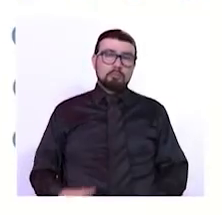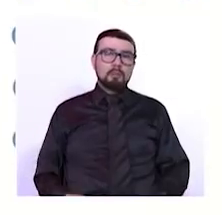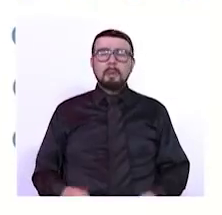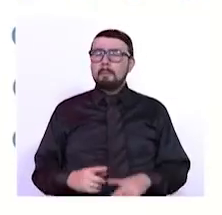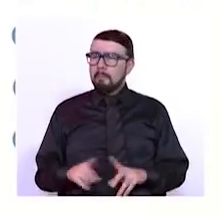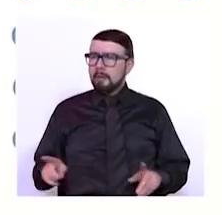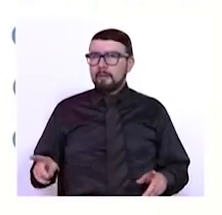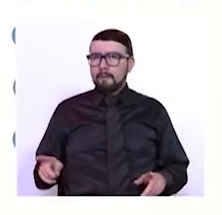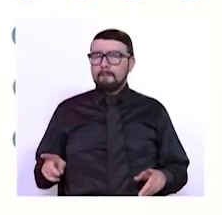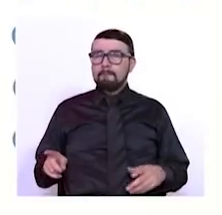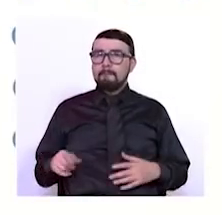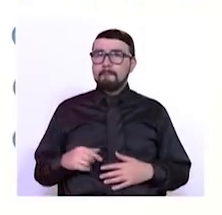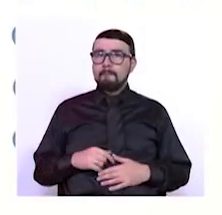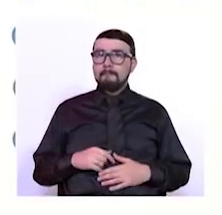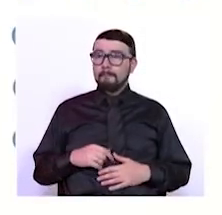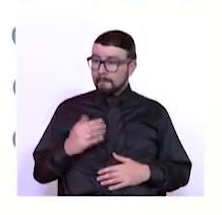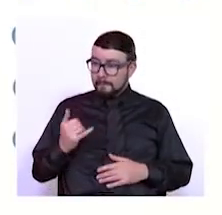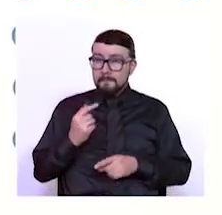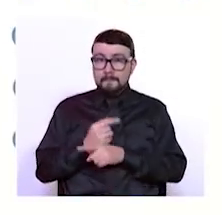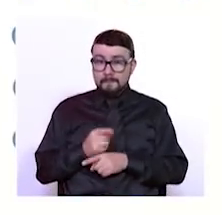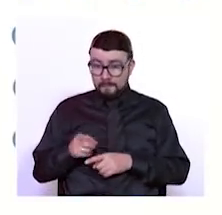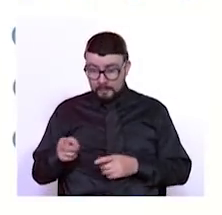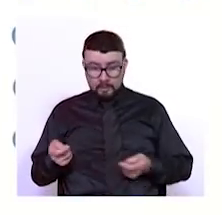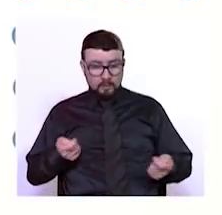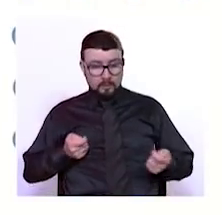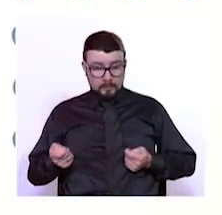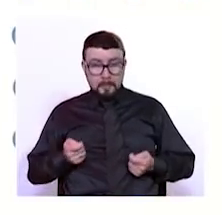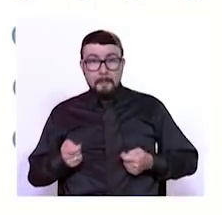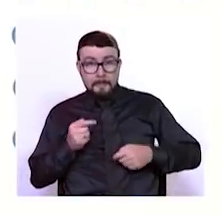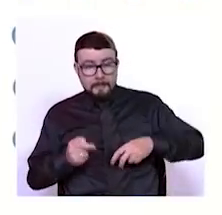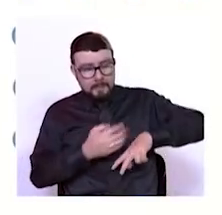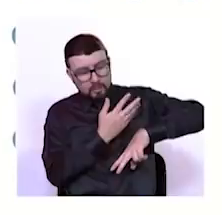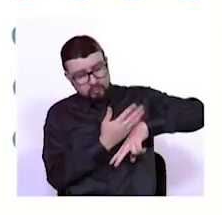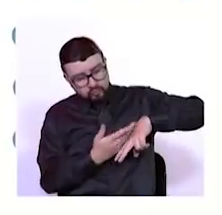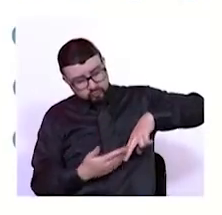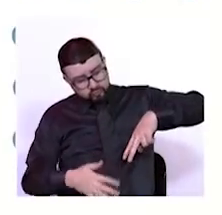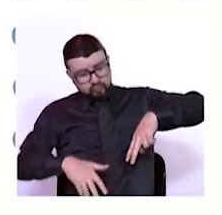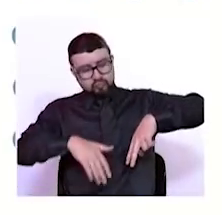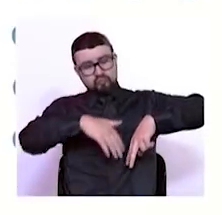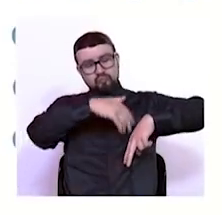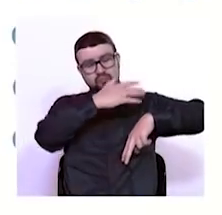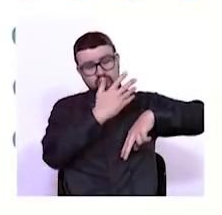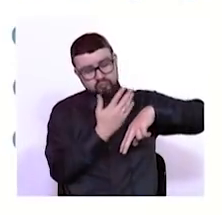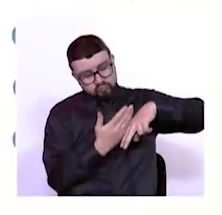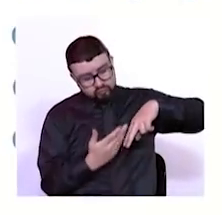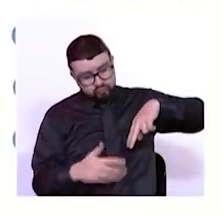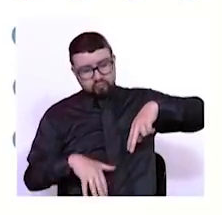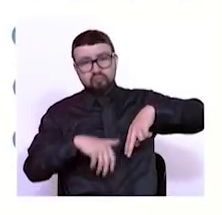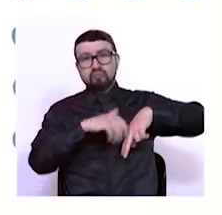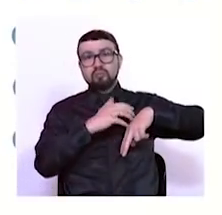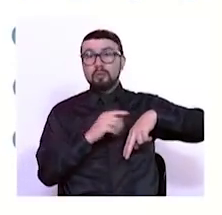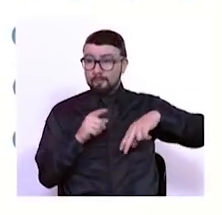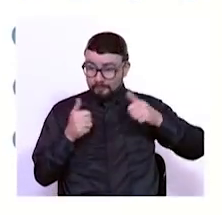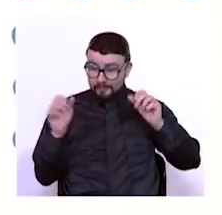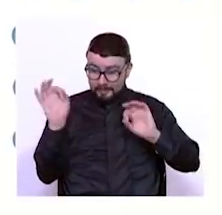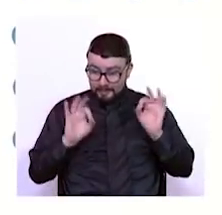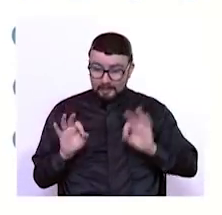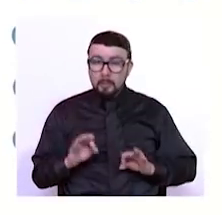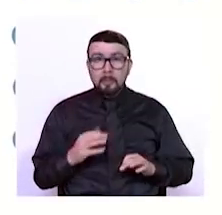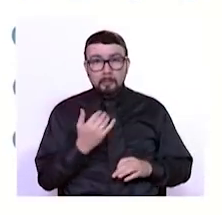siempre y cuando haya una buena circulación profunda, que nos damos cuenta con el ecodoppler, que podemos trabajar, hacemos